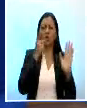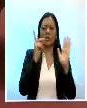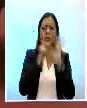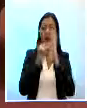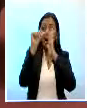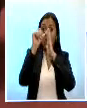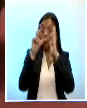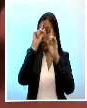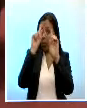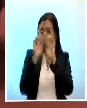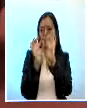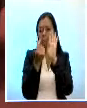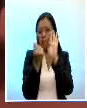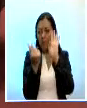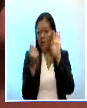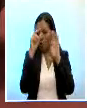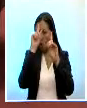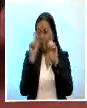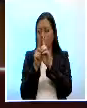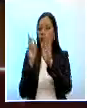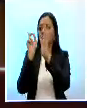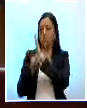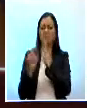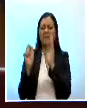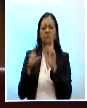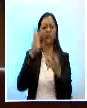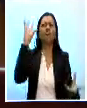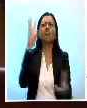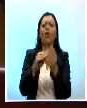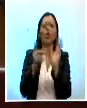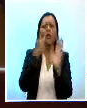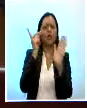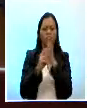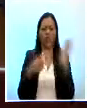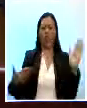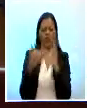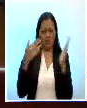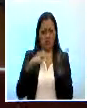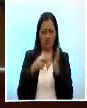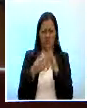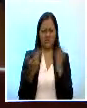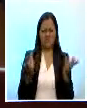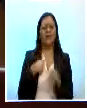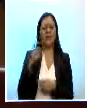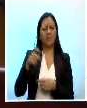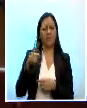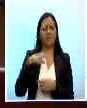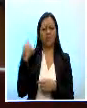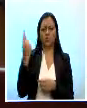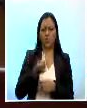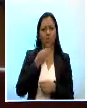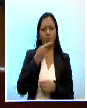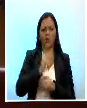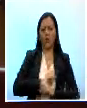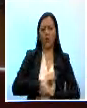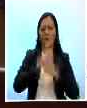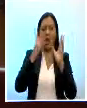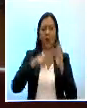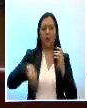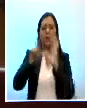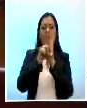los cuales ustedes se oponen? Nosotros necesitamos que el pueblo ecuatoriano tenga una ley